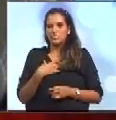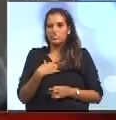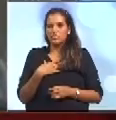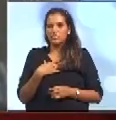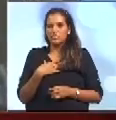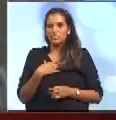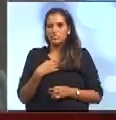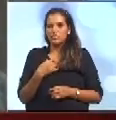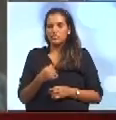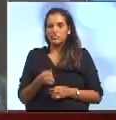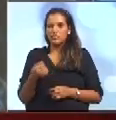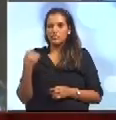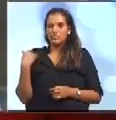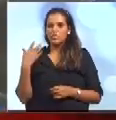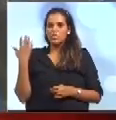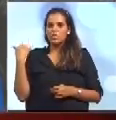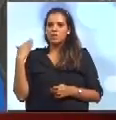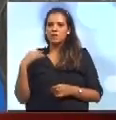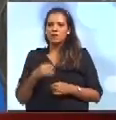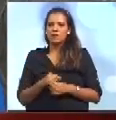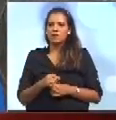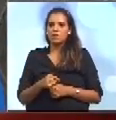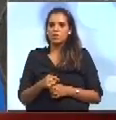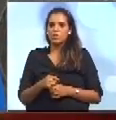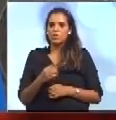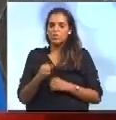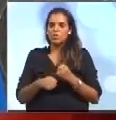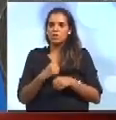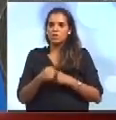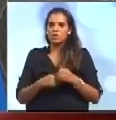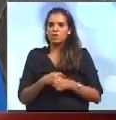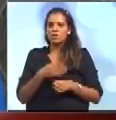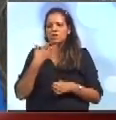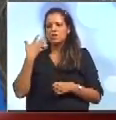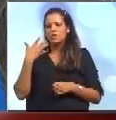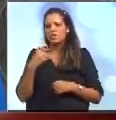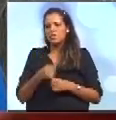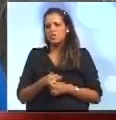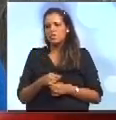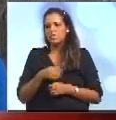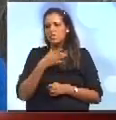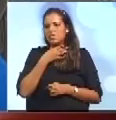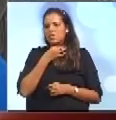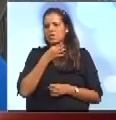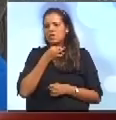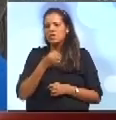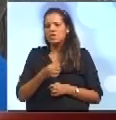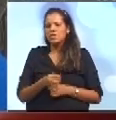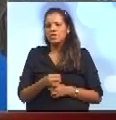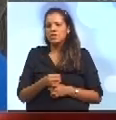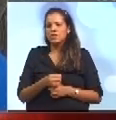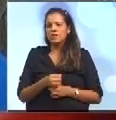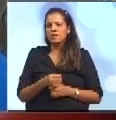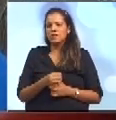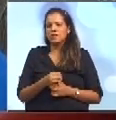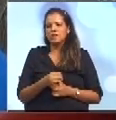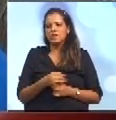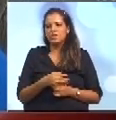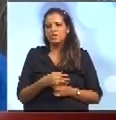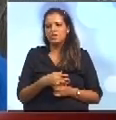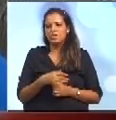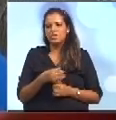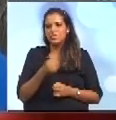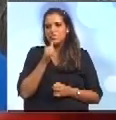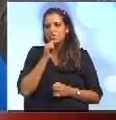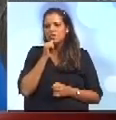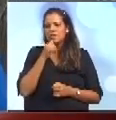Esa fue cuando usted nació, sí. Su canción de cuna. Y entonces los pocos contestaron, que los pocos contestaron,